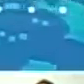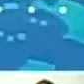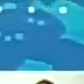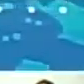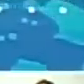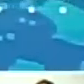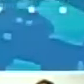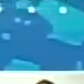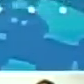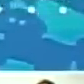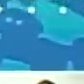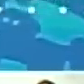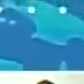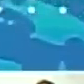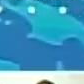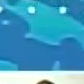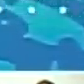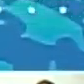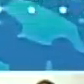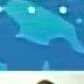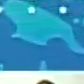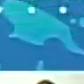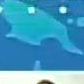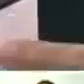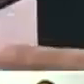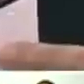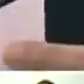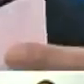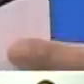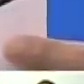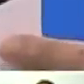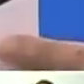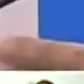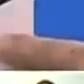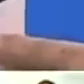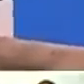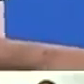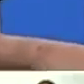esa ve esa mira ñañe esa no es